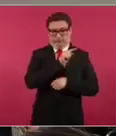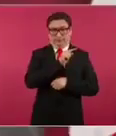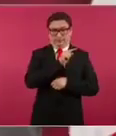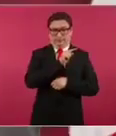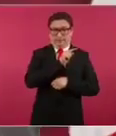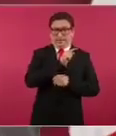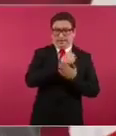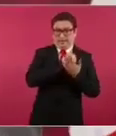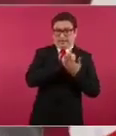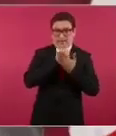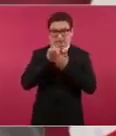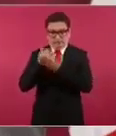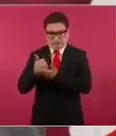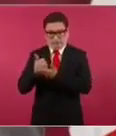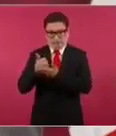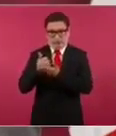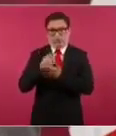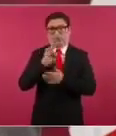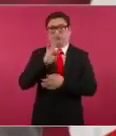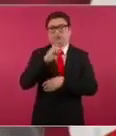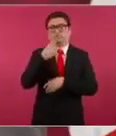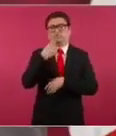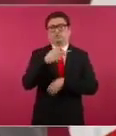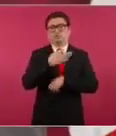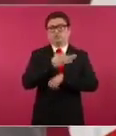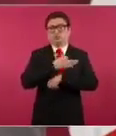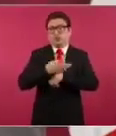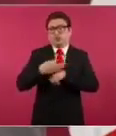les ayude, un familiar, un amigo.